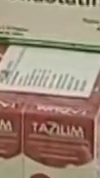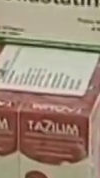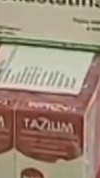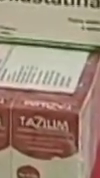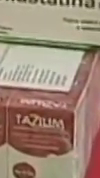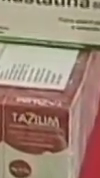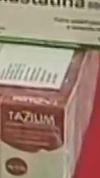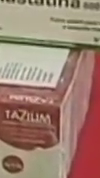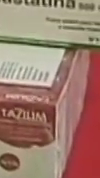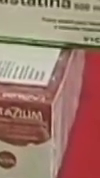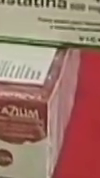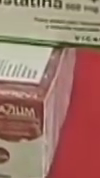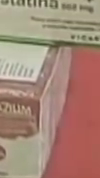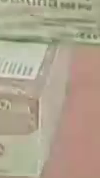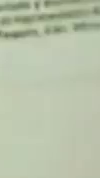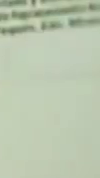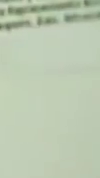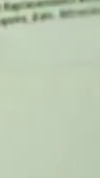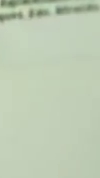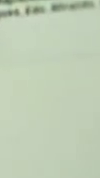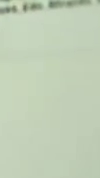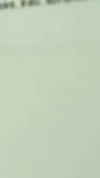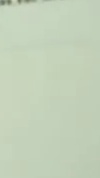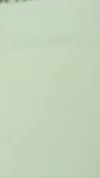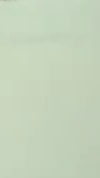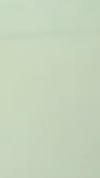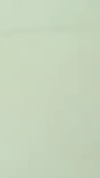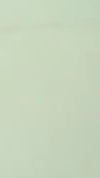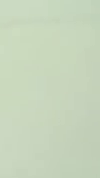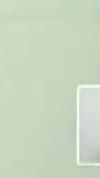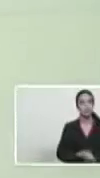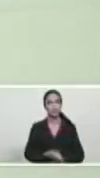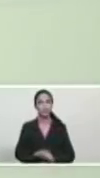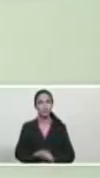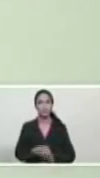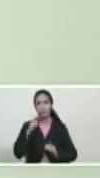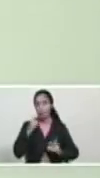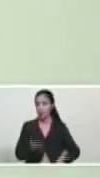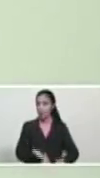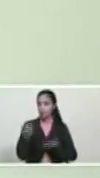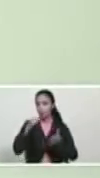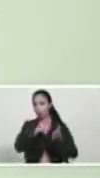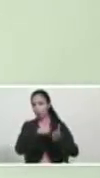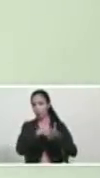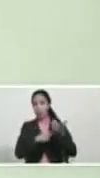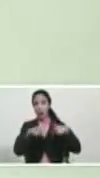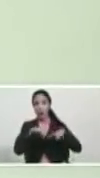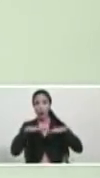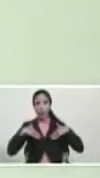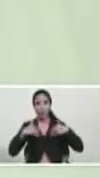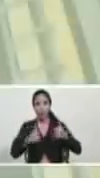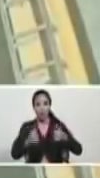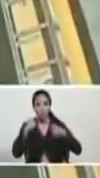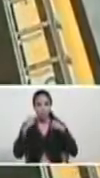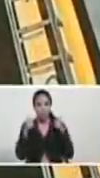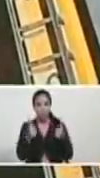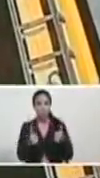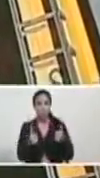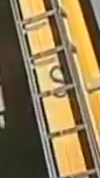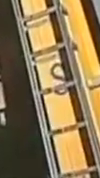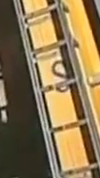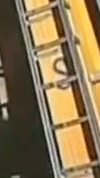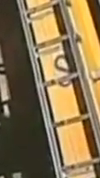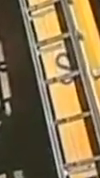muy importante, haciendo de tripas corazón, luchando por mantener todo el sistema de salud viento en